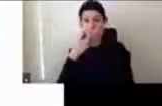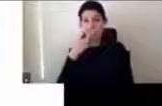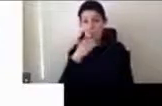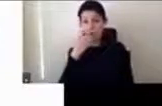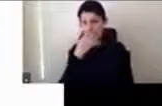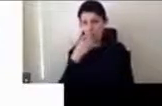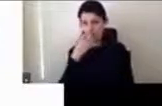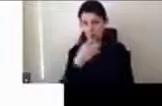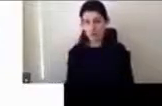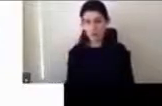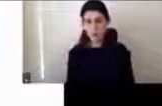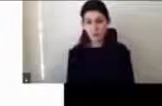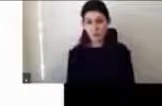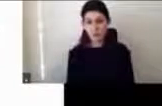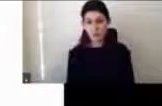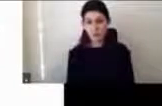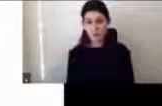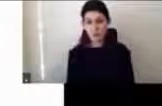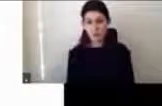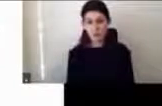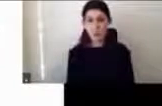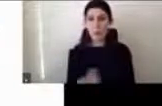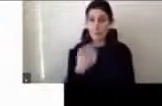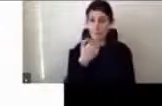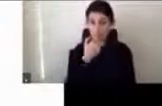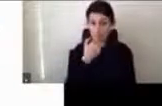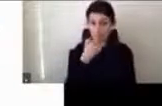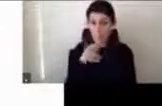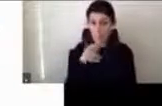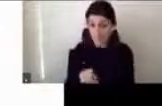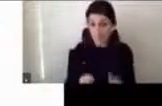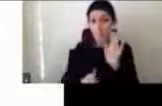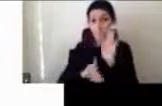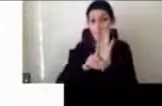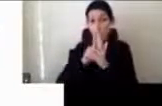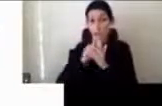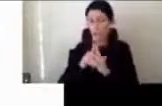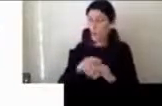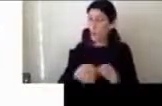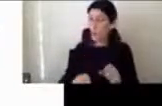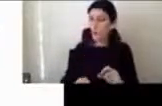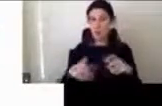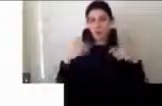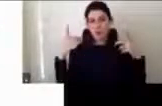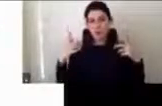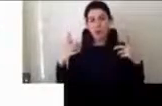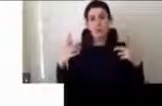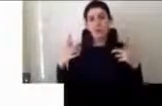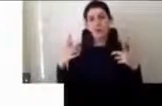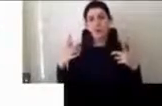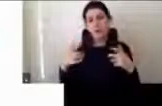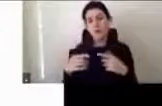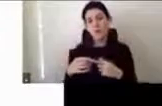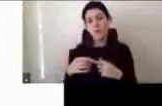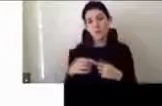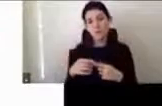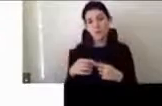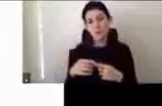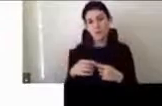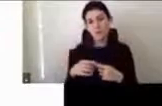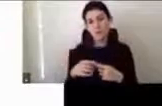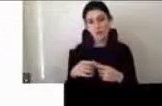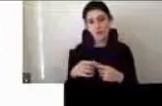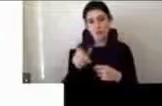¿Ya? También esto es un desarrollo increíble para lo que es, ¿no es cierto?, el ser